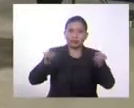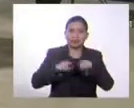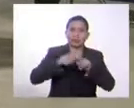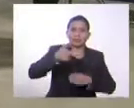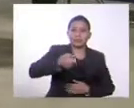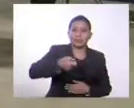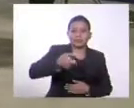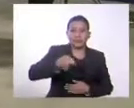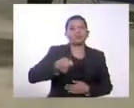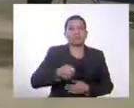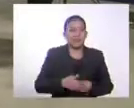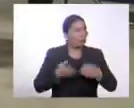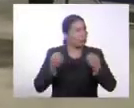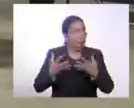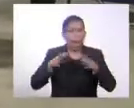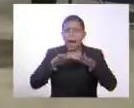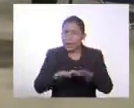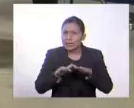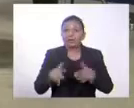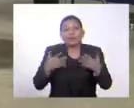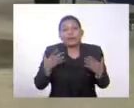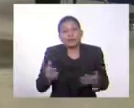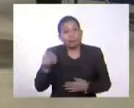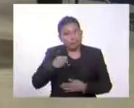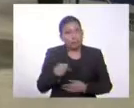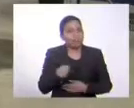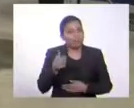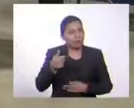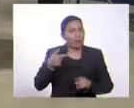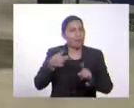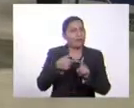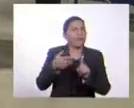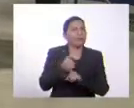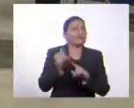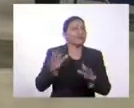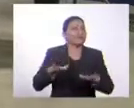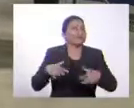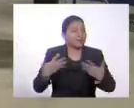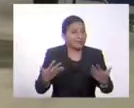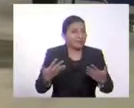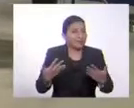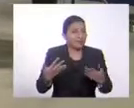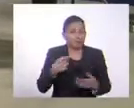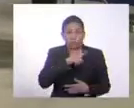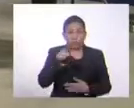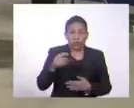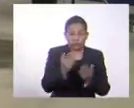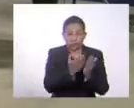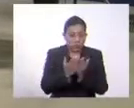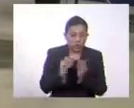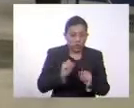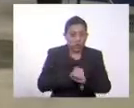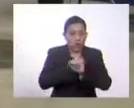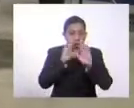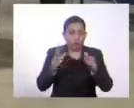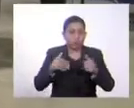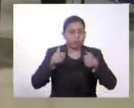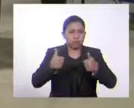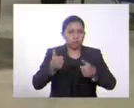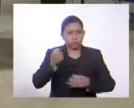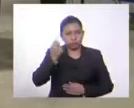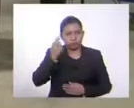que su ciclo académico lleve un buen curso y que a través de los profesionales usted pueda llegar a aprender. Esta fue la clase